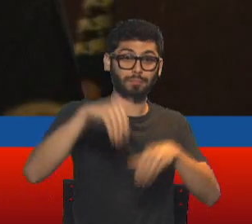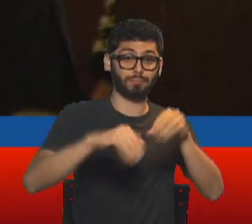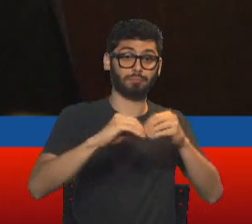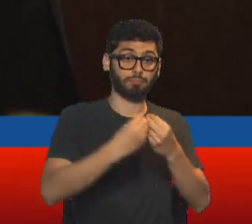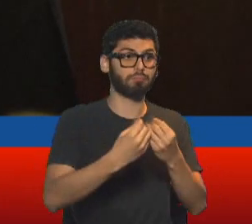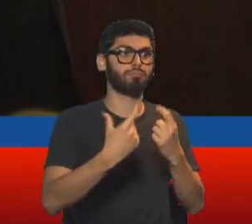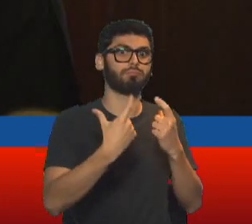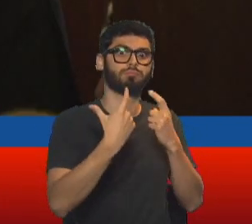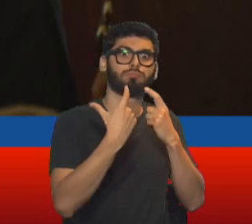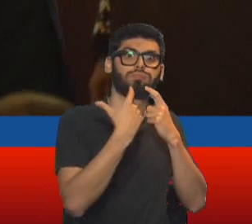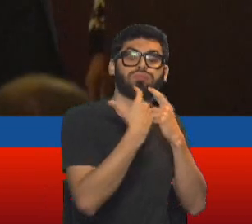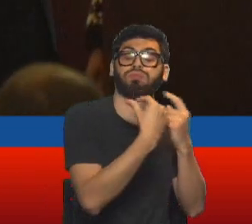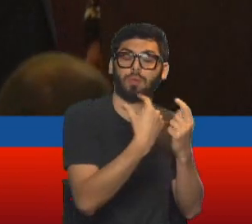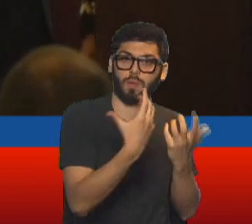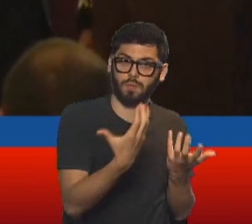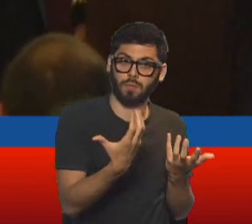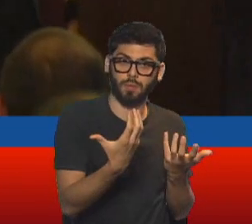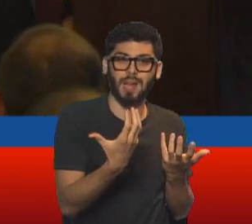Lorenzetti o Hayton de Nolasco?